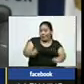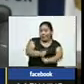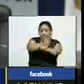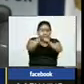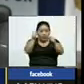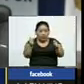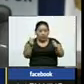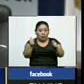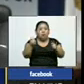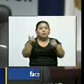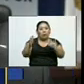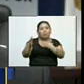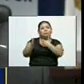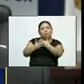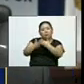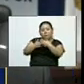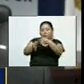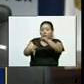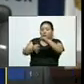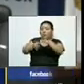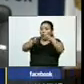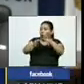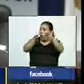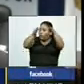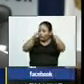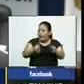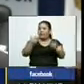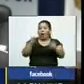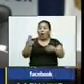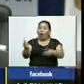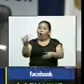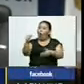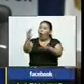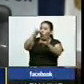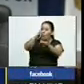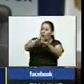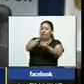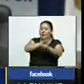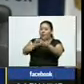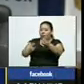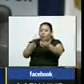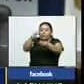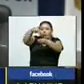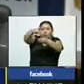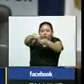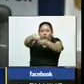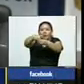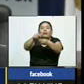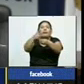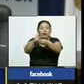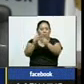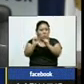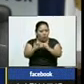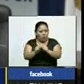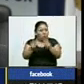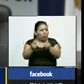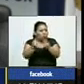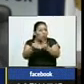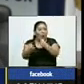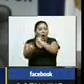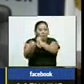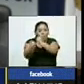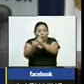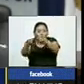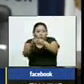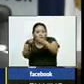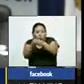han comunicado oficialmente que El Salvador vuelve a ser parte del Grupo Egmont y volvemos a tener todas esas facilidades que nos van a ayudar a